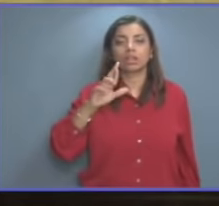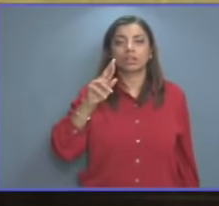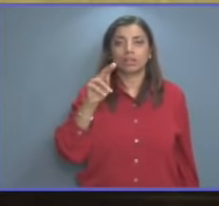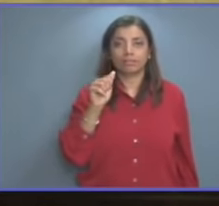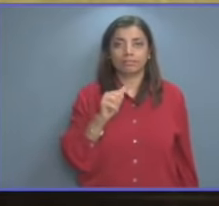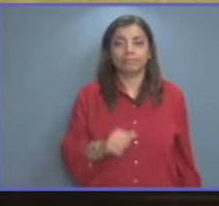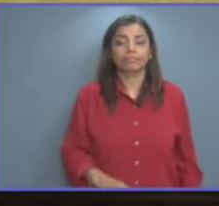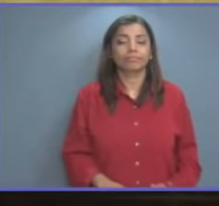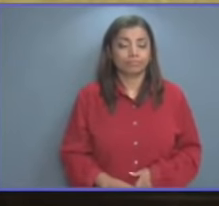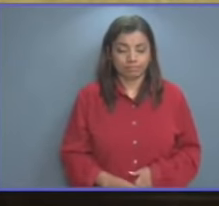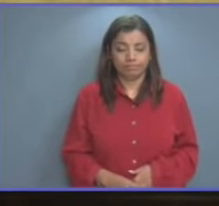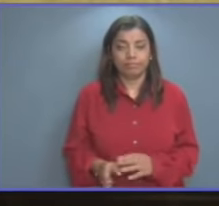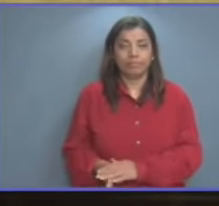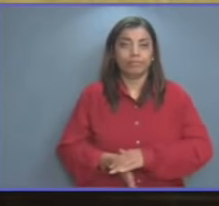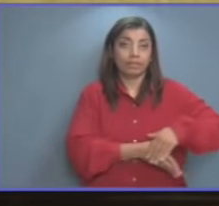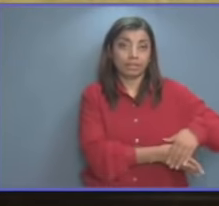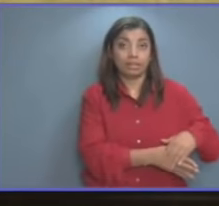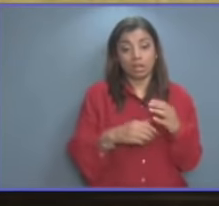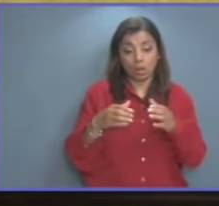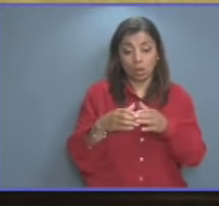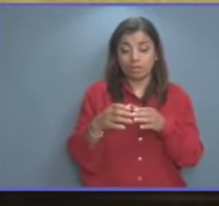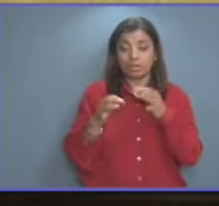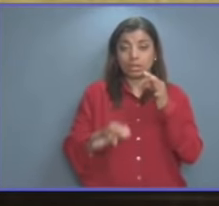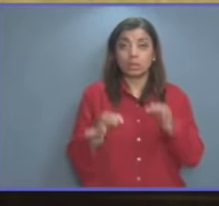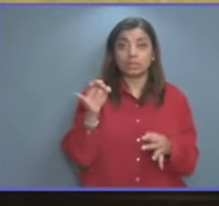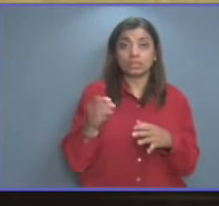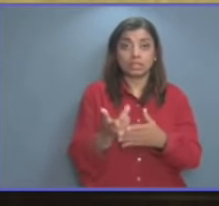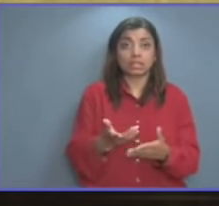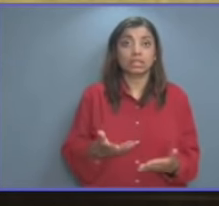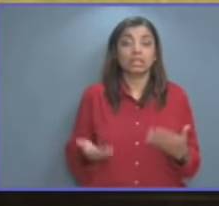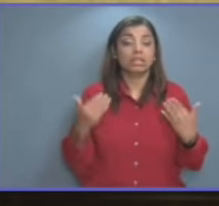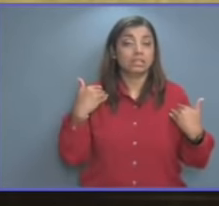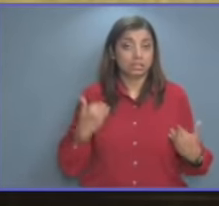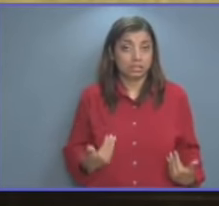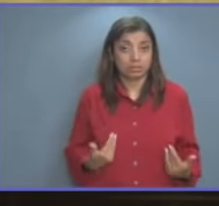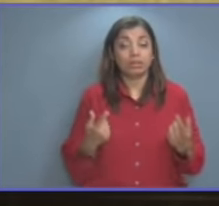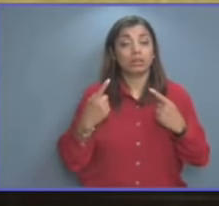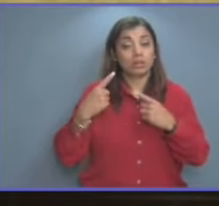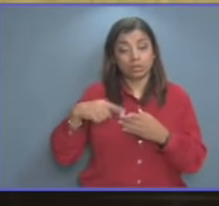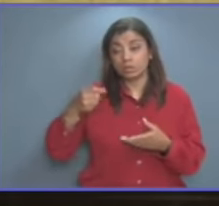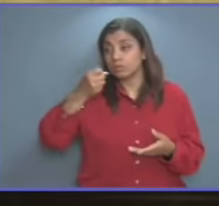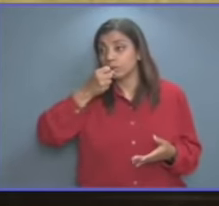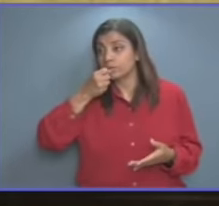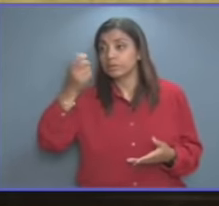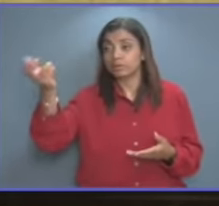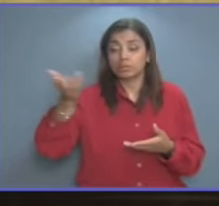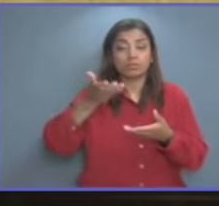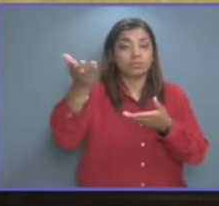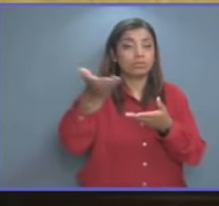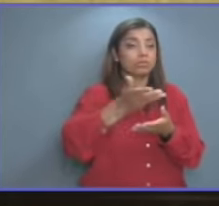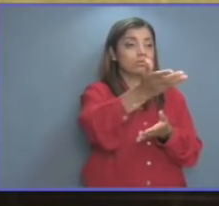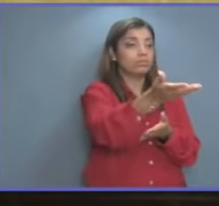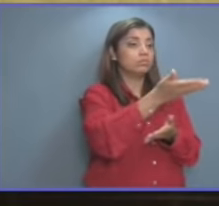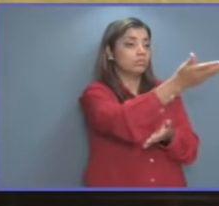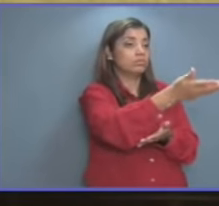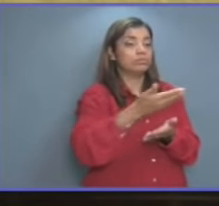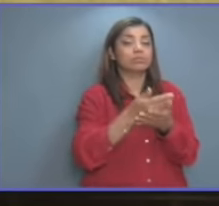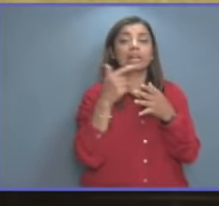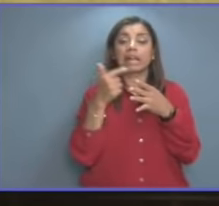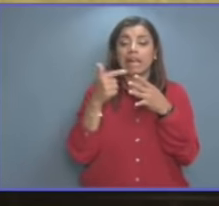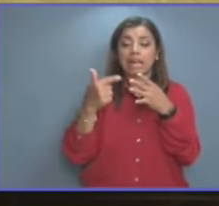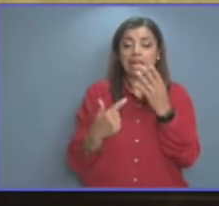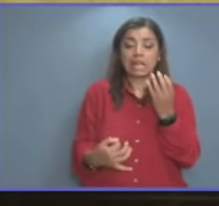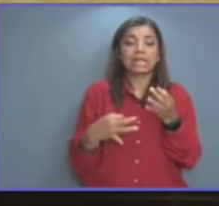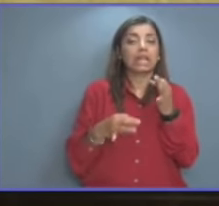en la comisión de justicia y derechos humanos siga recibiendo aportes que les permitan trabajar una propuesta de ley de